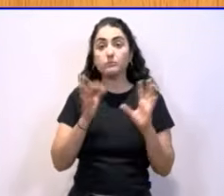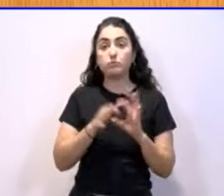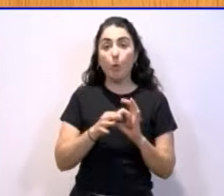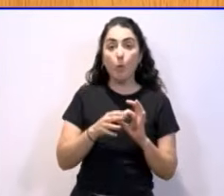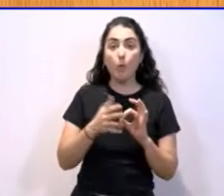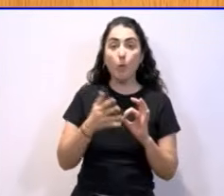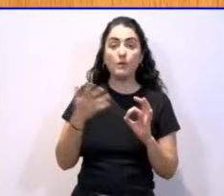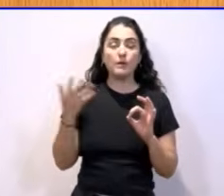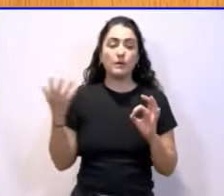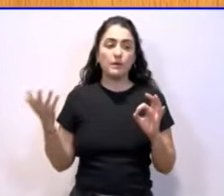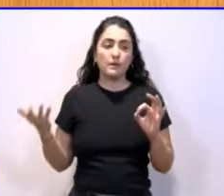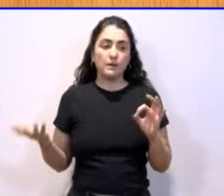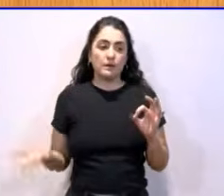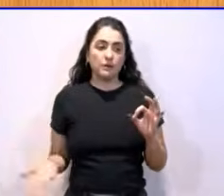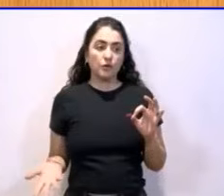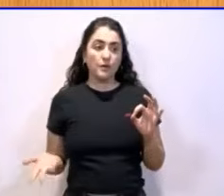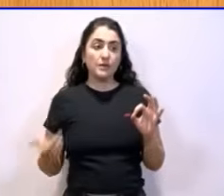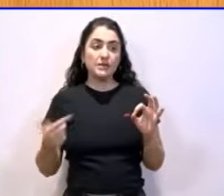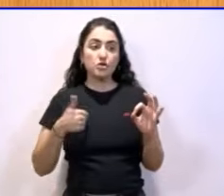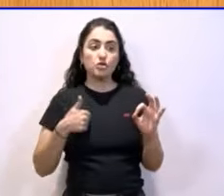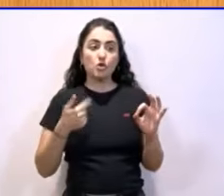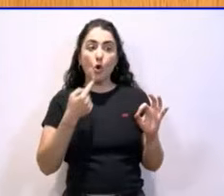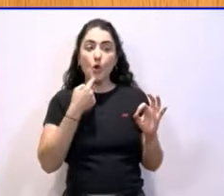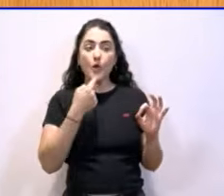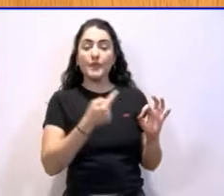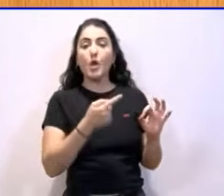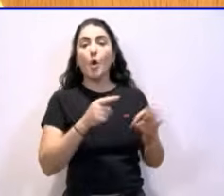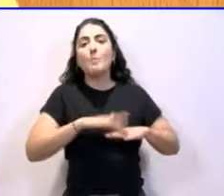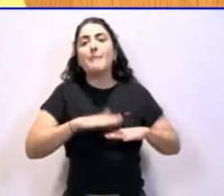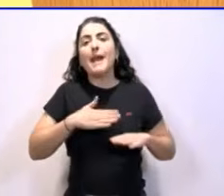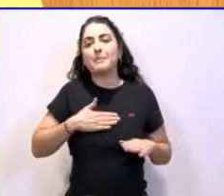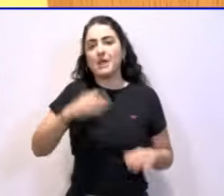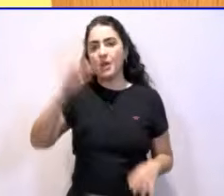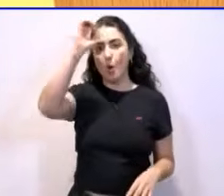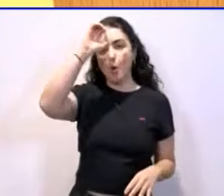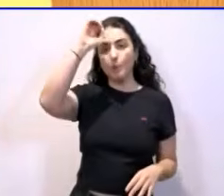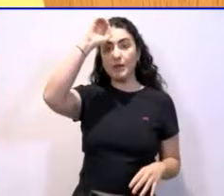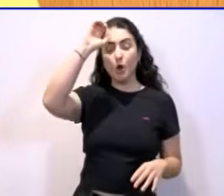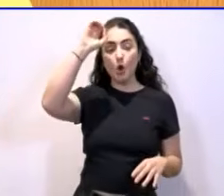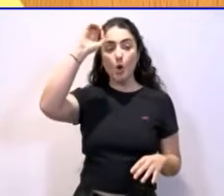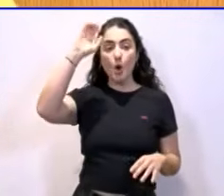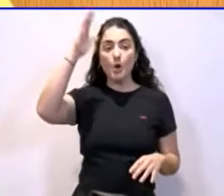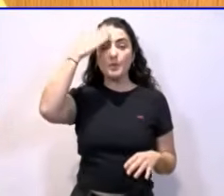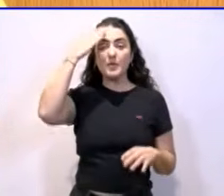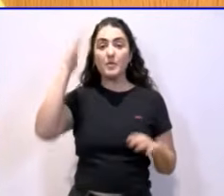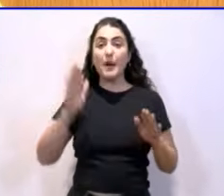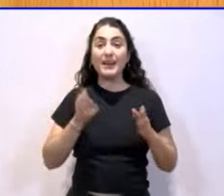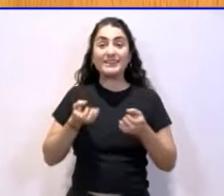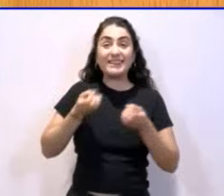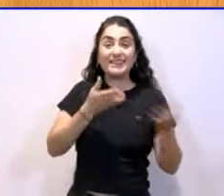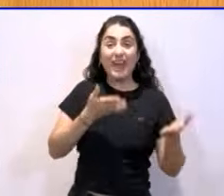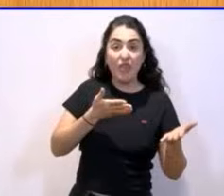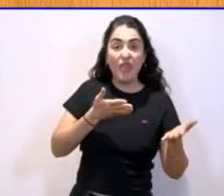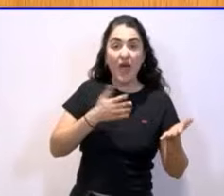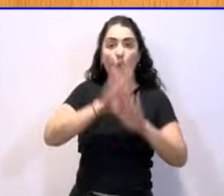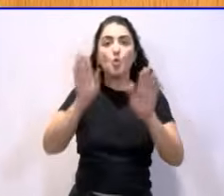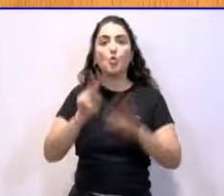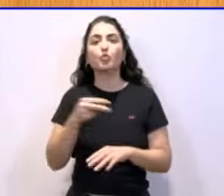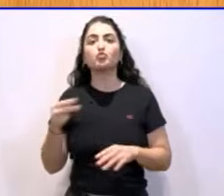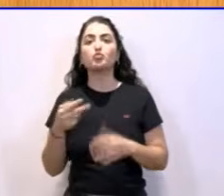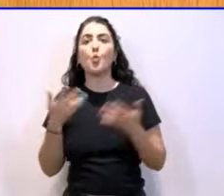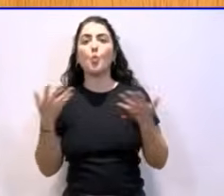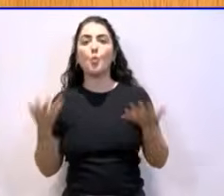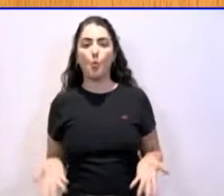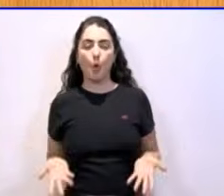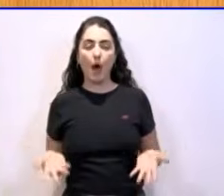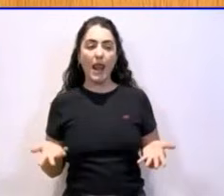pues yo sí que le digo que para mí las principales conclusiones de esa sentencia son, pues eso, lo decía usted, que